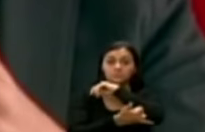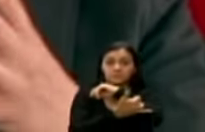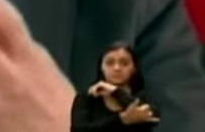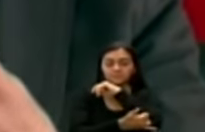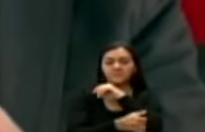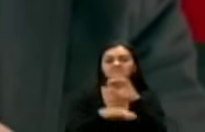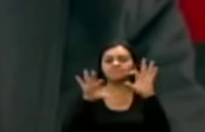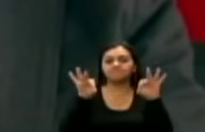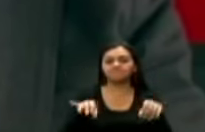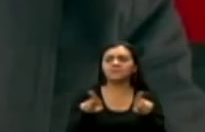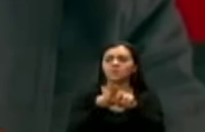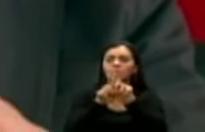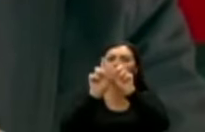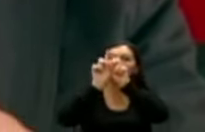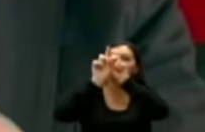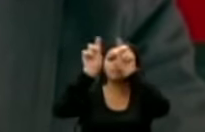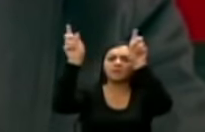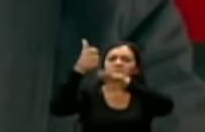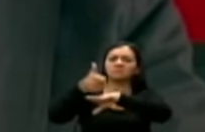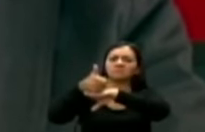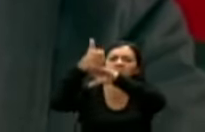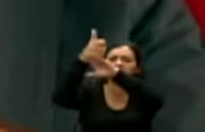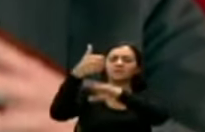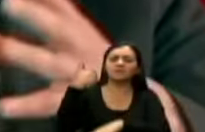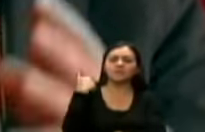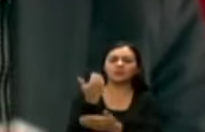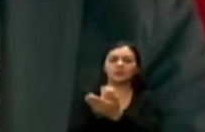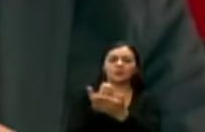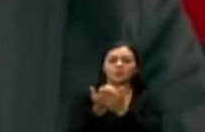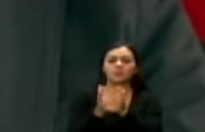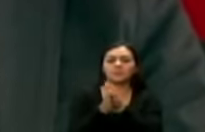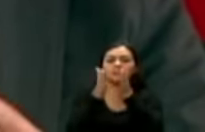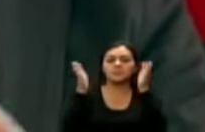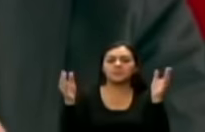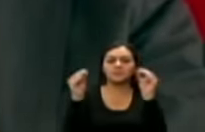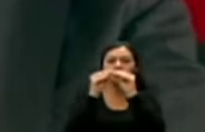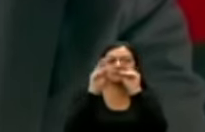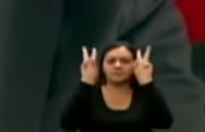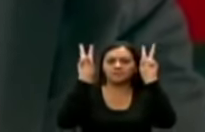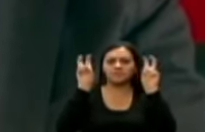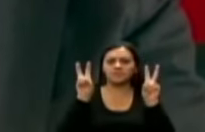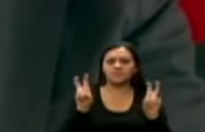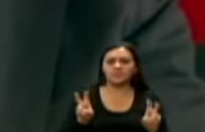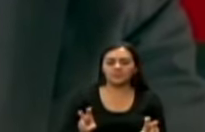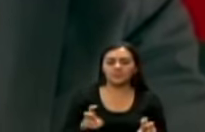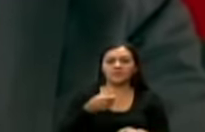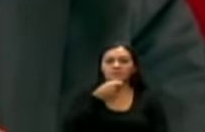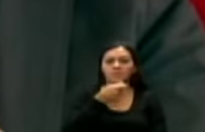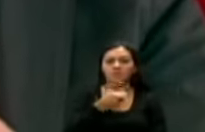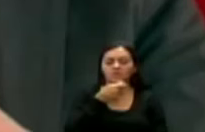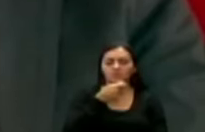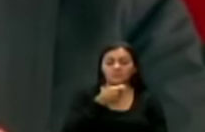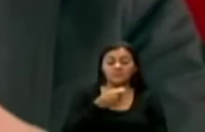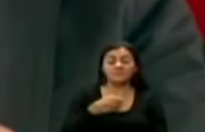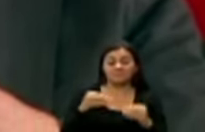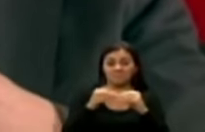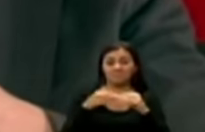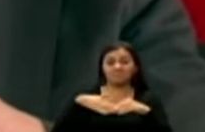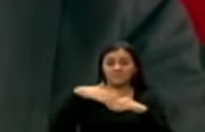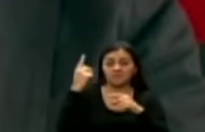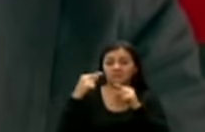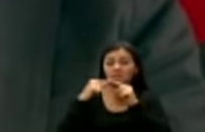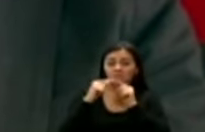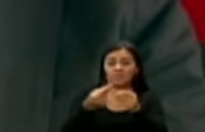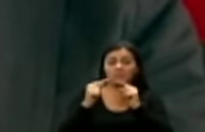son corporaciones que tienen intereses económicos en otros temas que van más allá del periodismo. Por lo tanto, muchas veces la disputa con